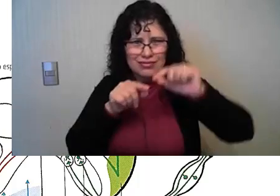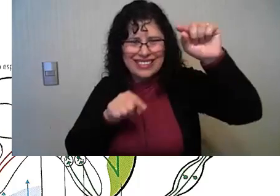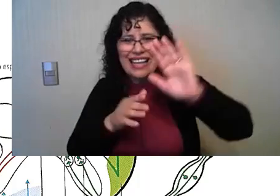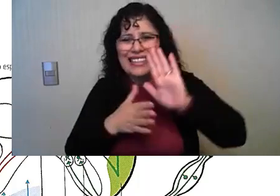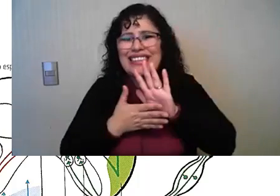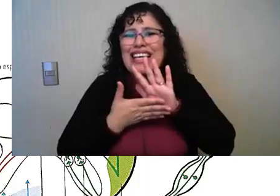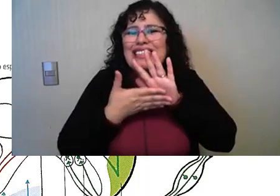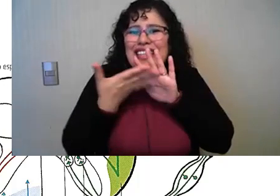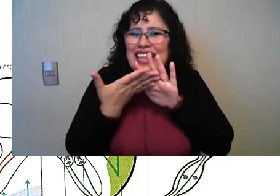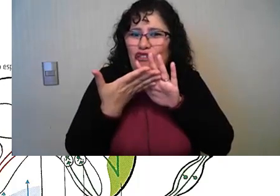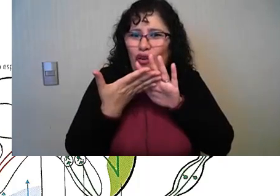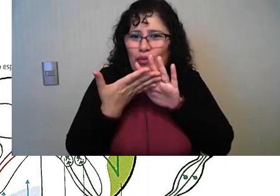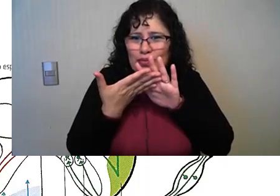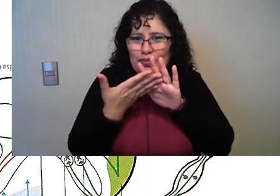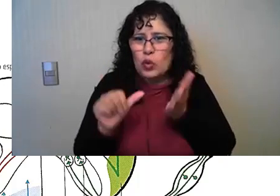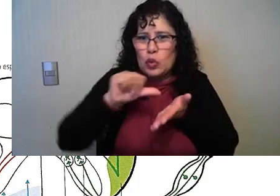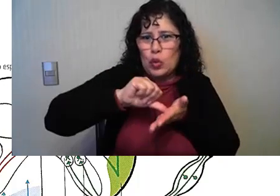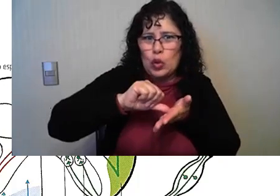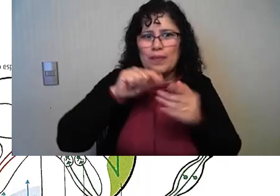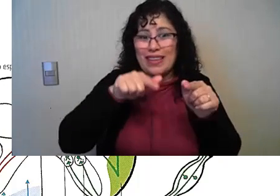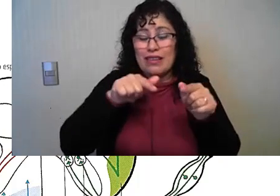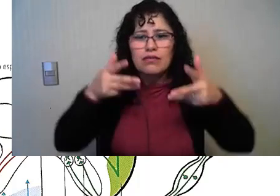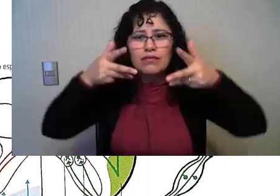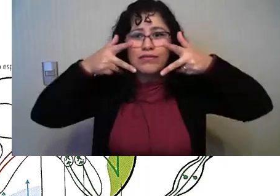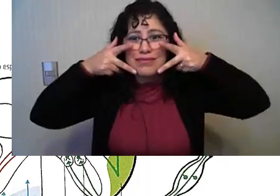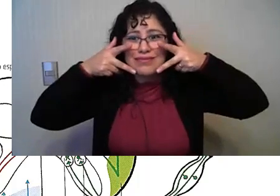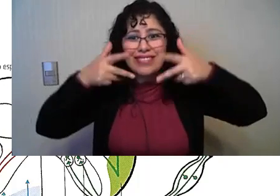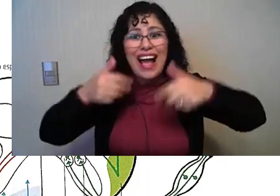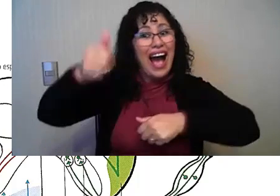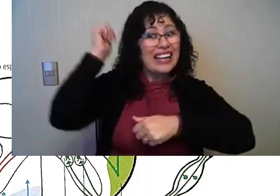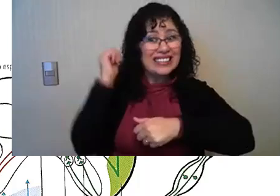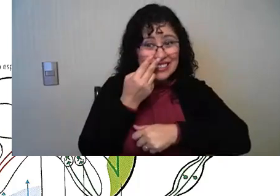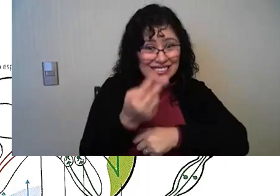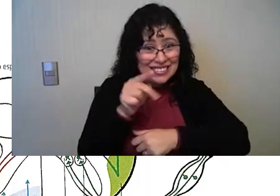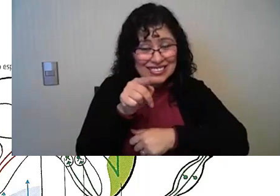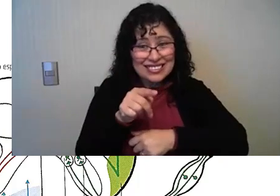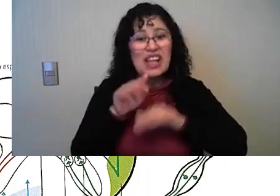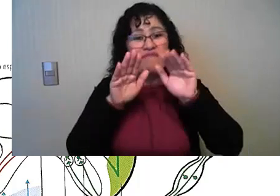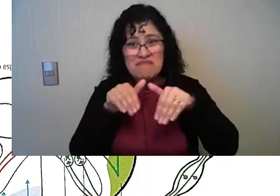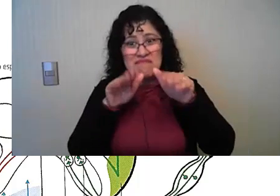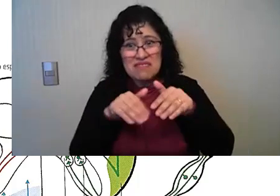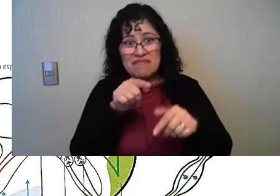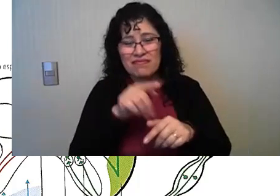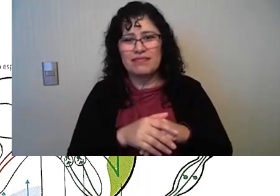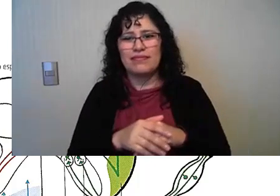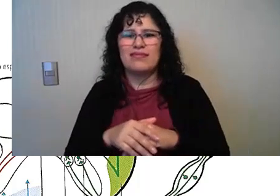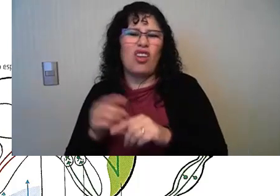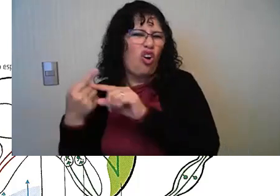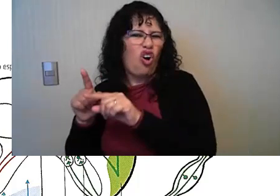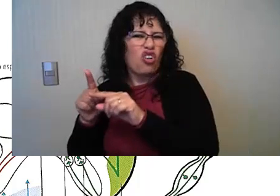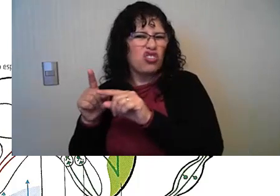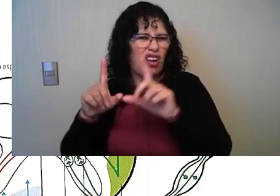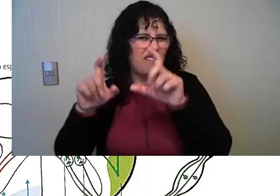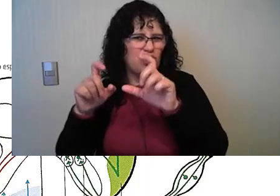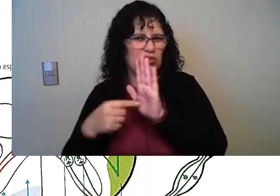sensitivo que tiene relación con el trigémino y que lo habíamos visto ayer en otro esquema, de Snell. Pero todo este es el